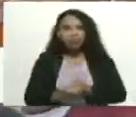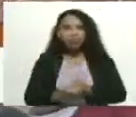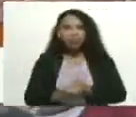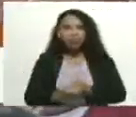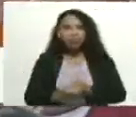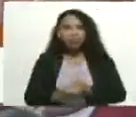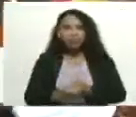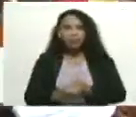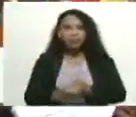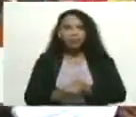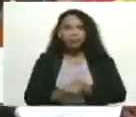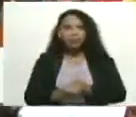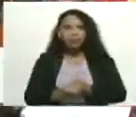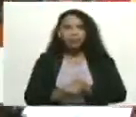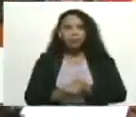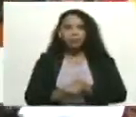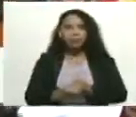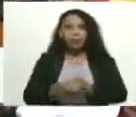nosotros